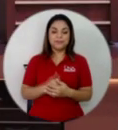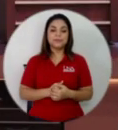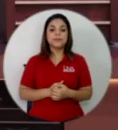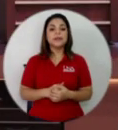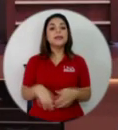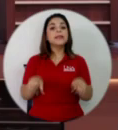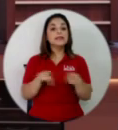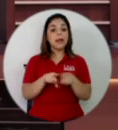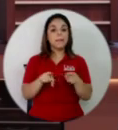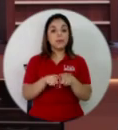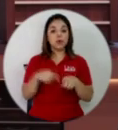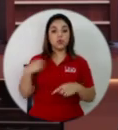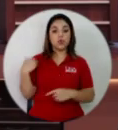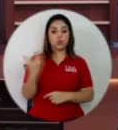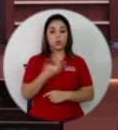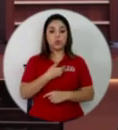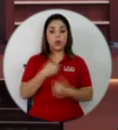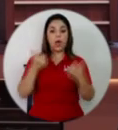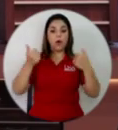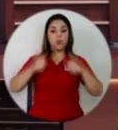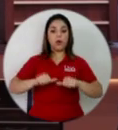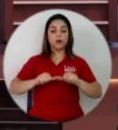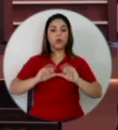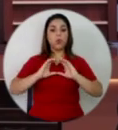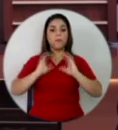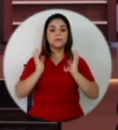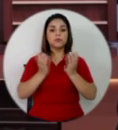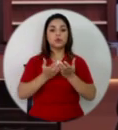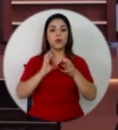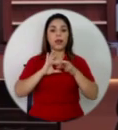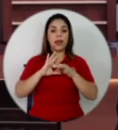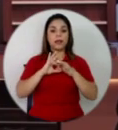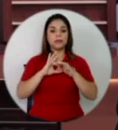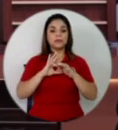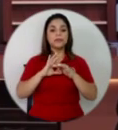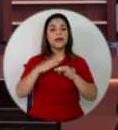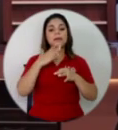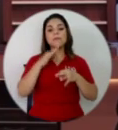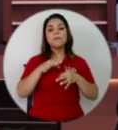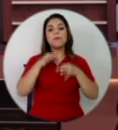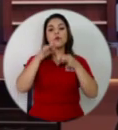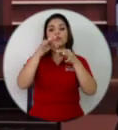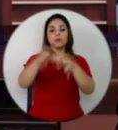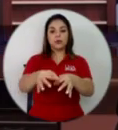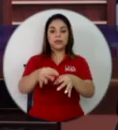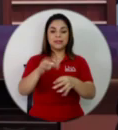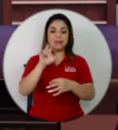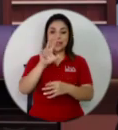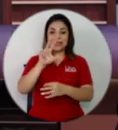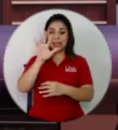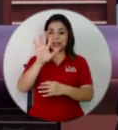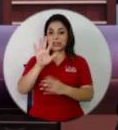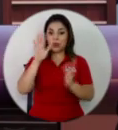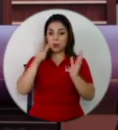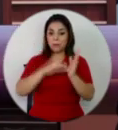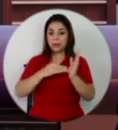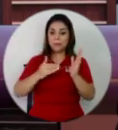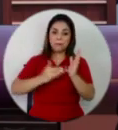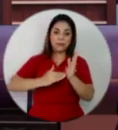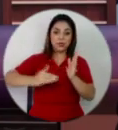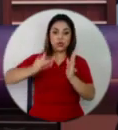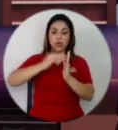también acordamos en un acuerdo de la Comisión de Enlace posponer la recepción en ese año de 35.000 millones de